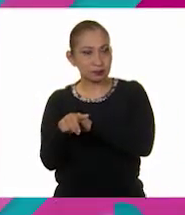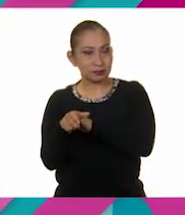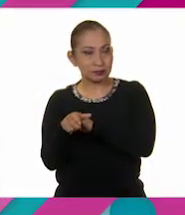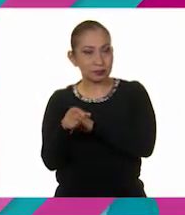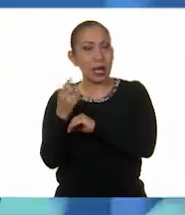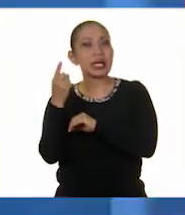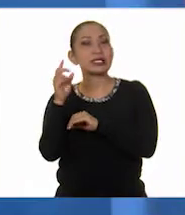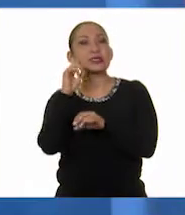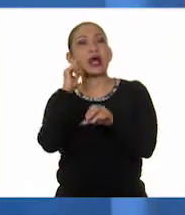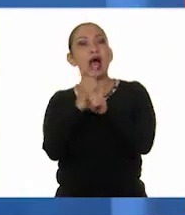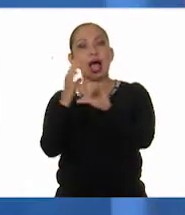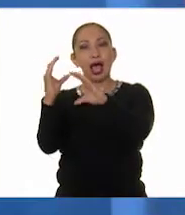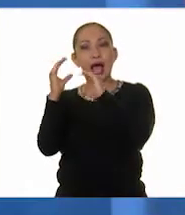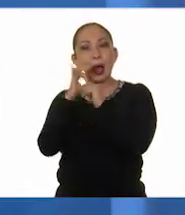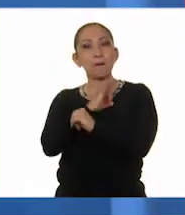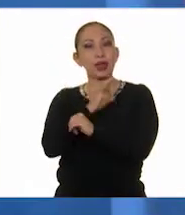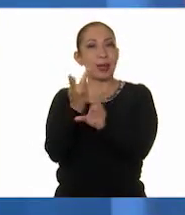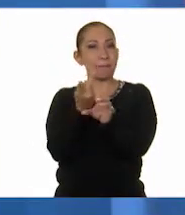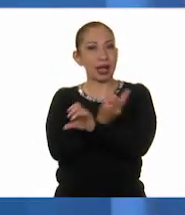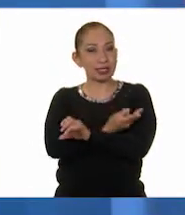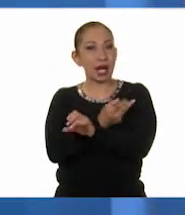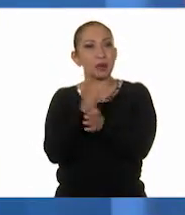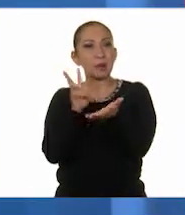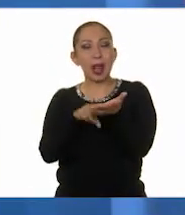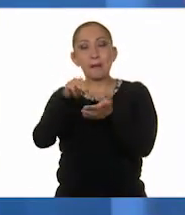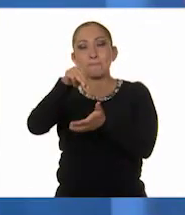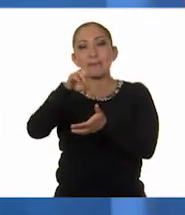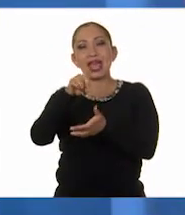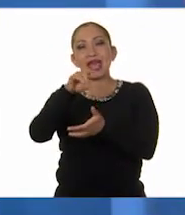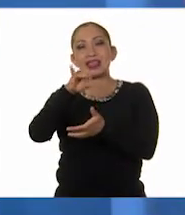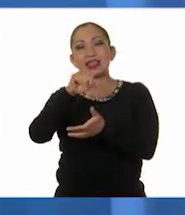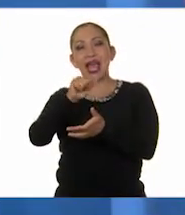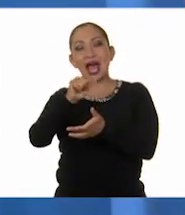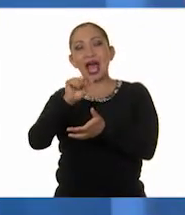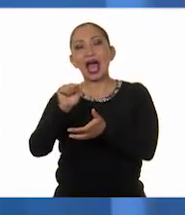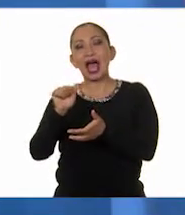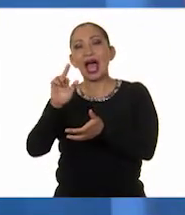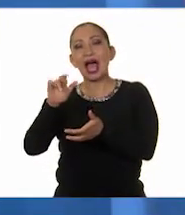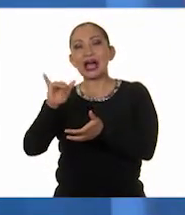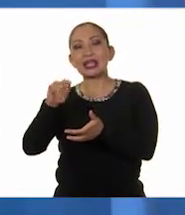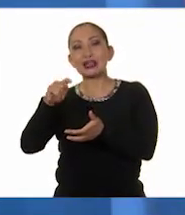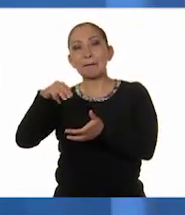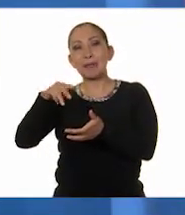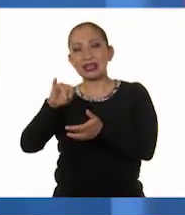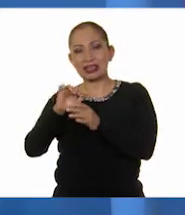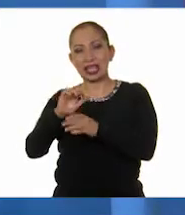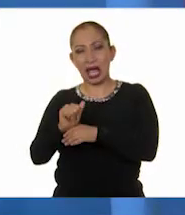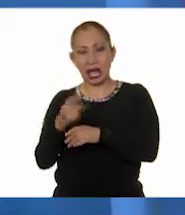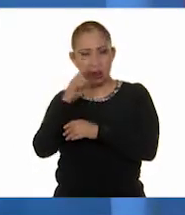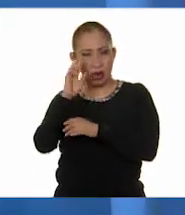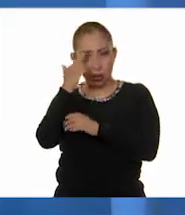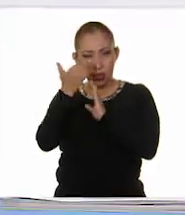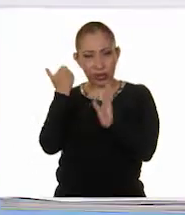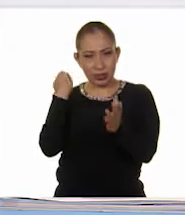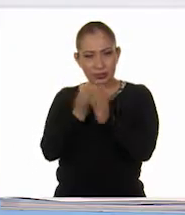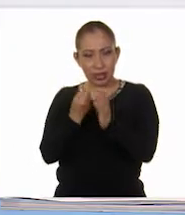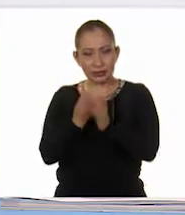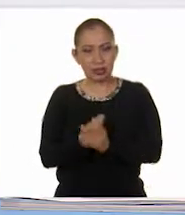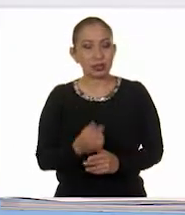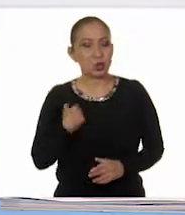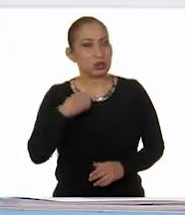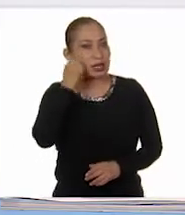3 casos que nos enseñó que podría ocurrir con el valor de la media aritmética. Recuerdo que lo vimos en una clase anterior. Uy, yo ya